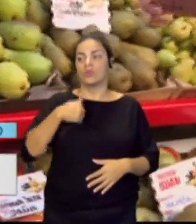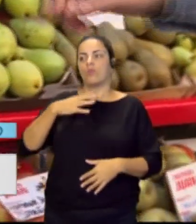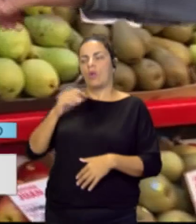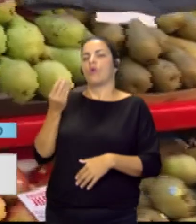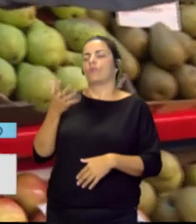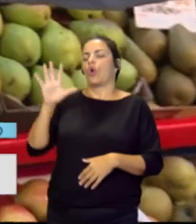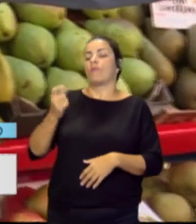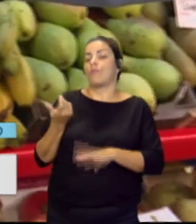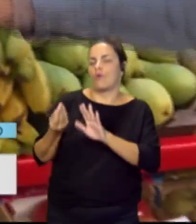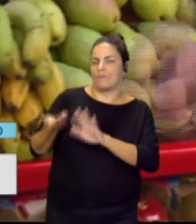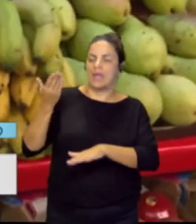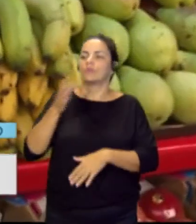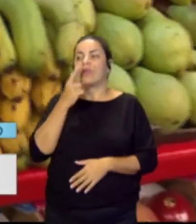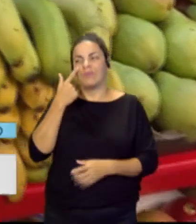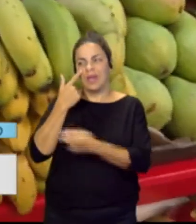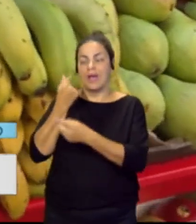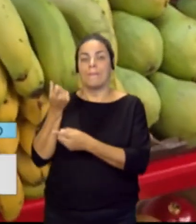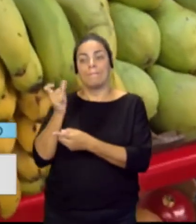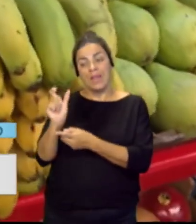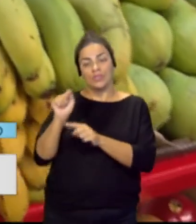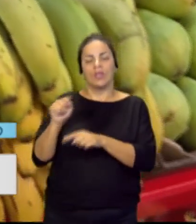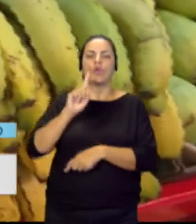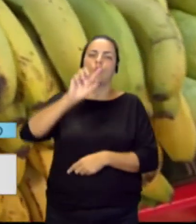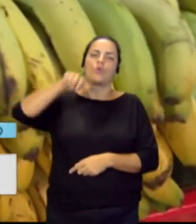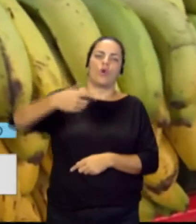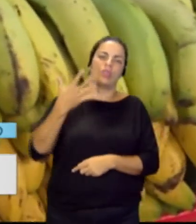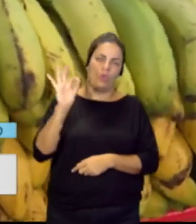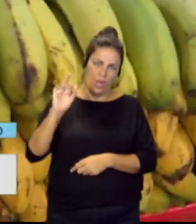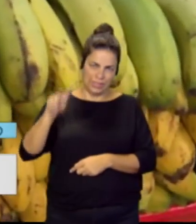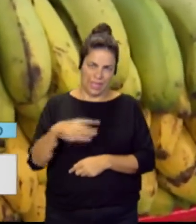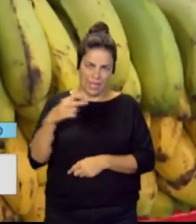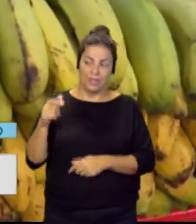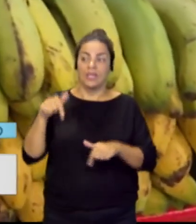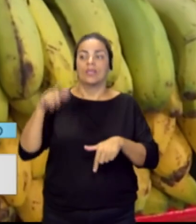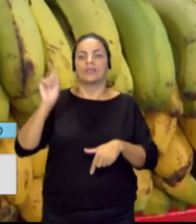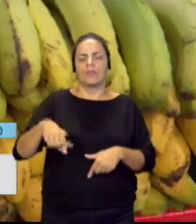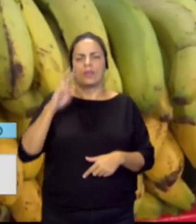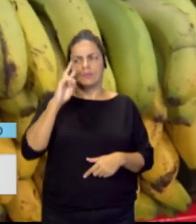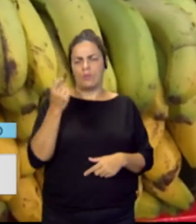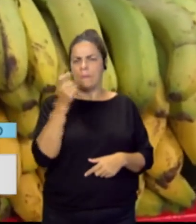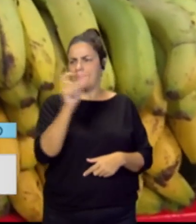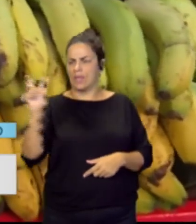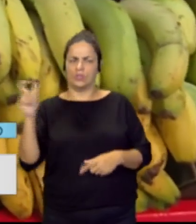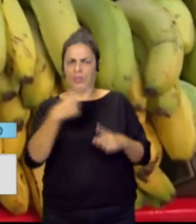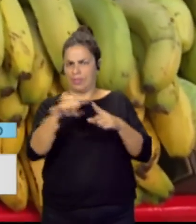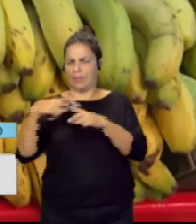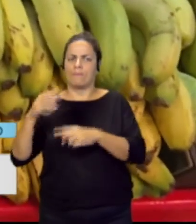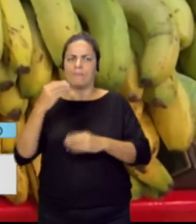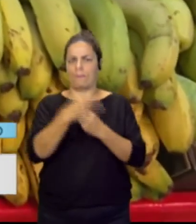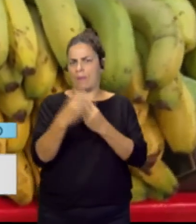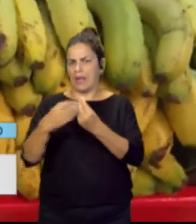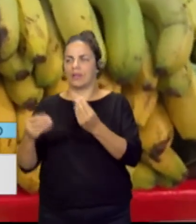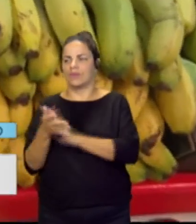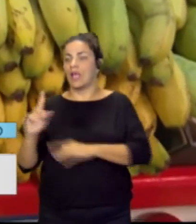poquito más porque fíjate cómo está el precio del plátano a 150 aquí en esta frutería También tenemos diferentes precios para el plátano eh eh No todo es